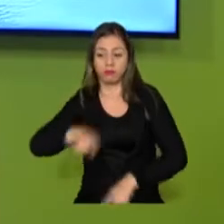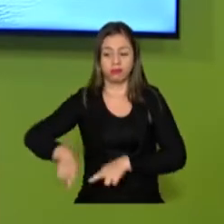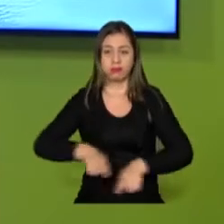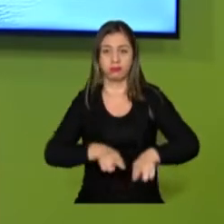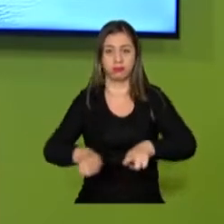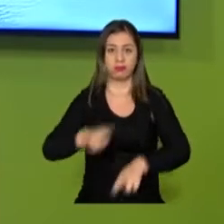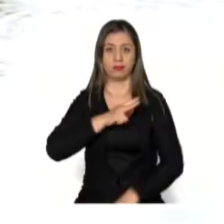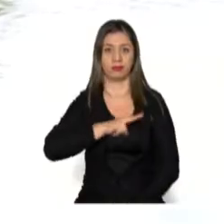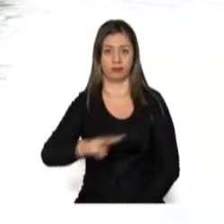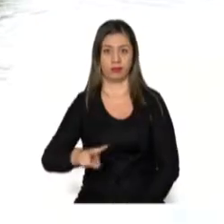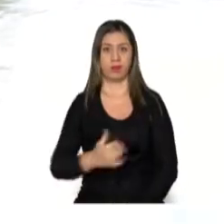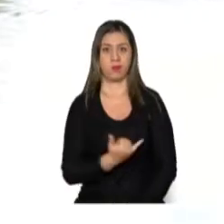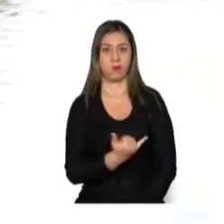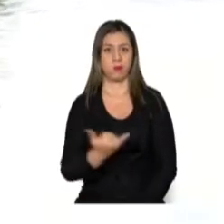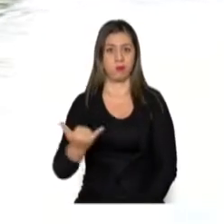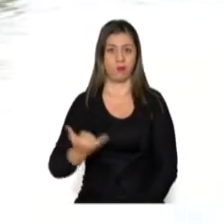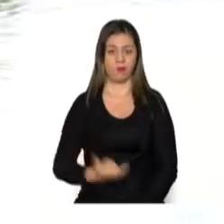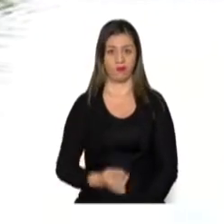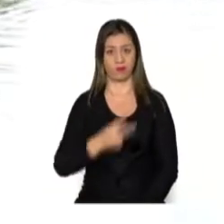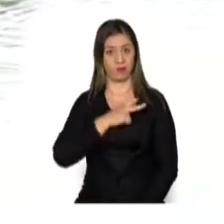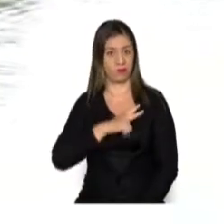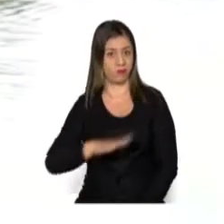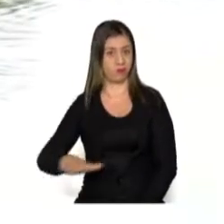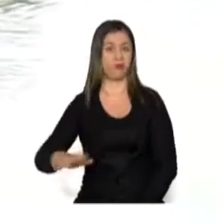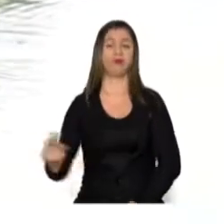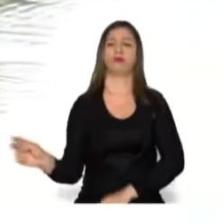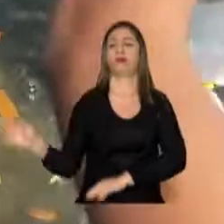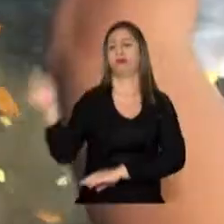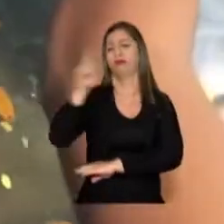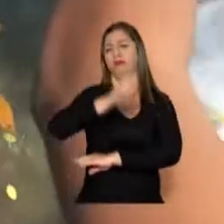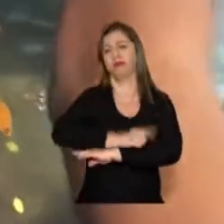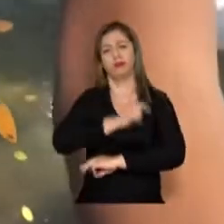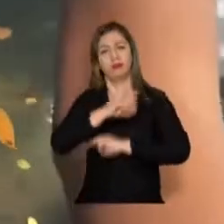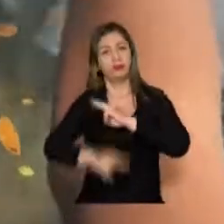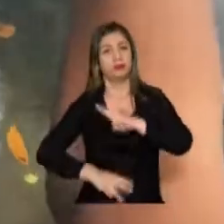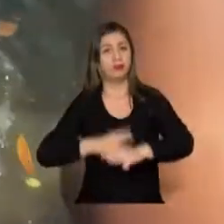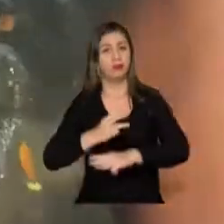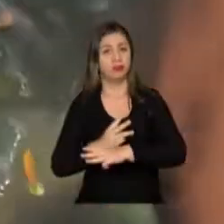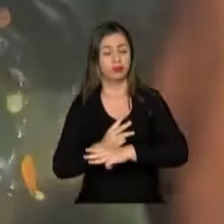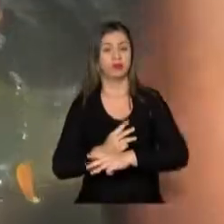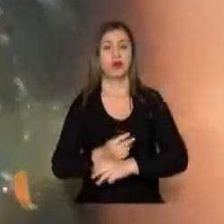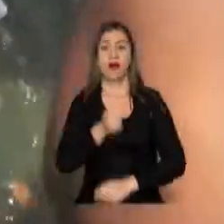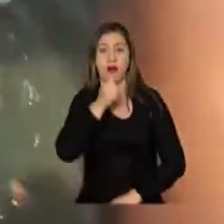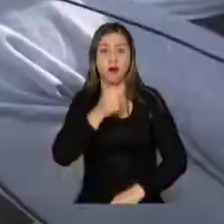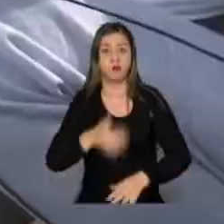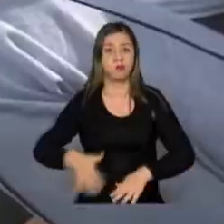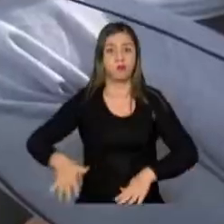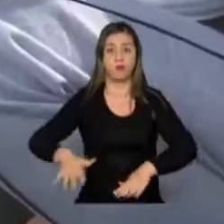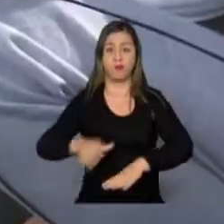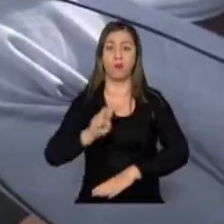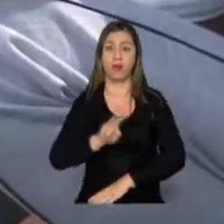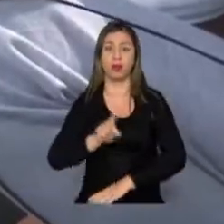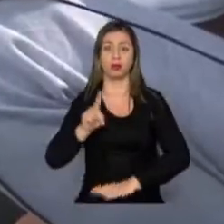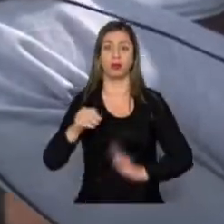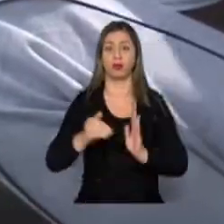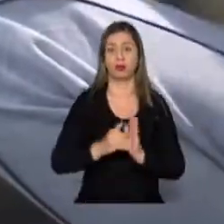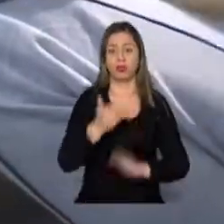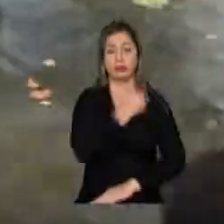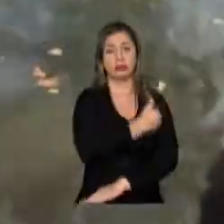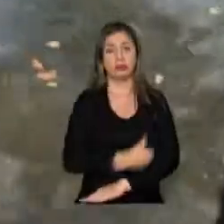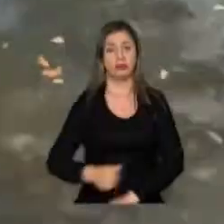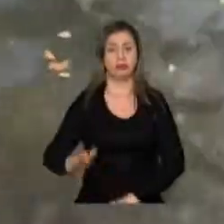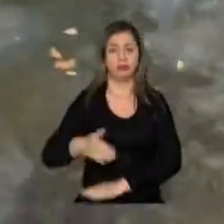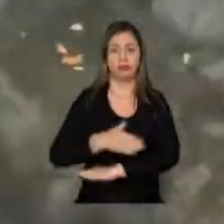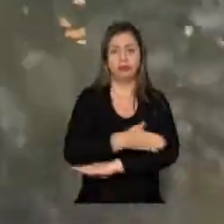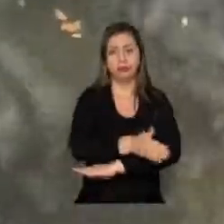Valle. En el Valle del Cauca, el Día Mundial de los Humedales se celebró con la siembra de 21.000 alevinos de la especie bocachico, 3.000 de